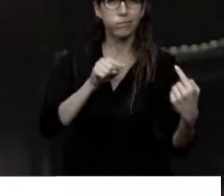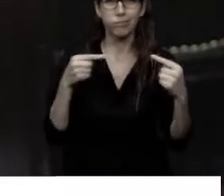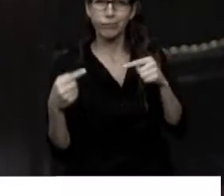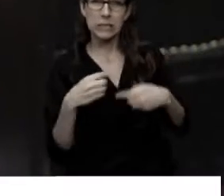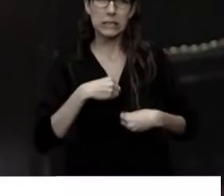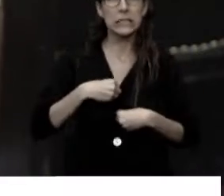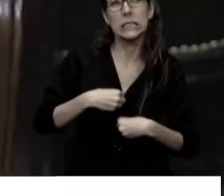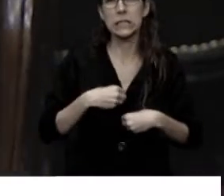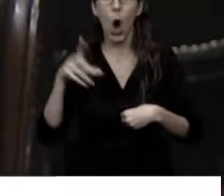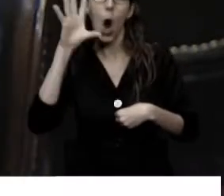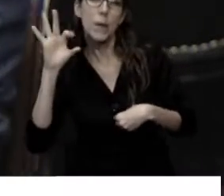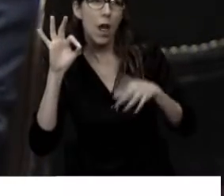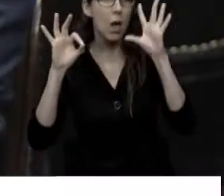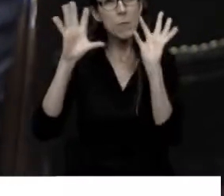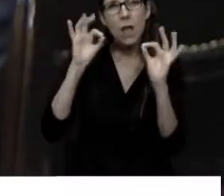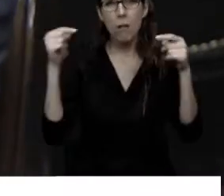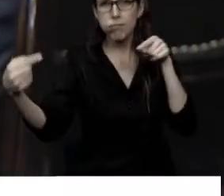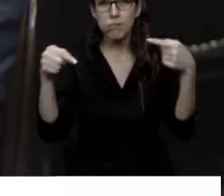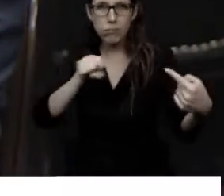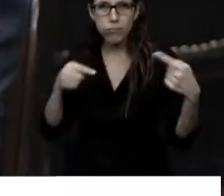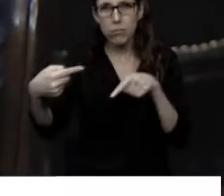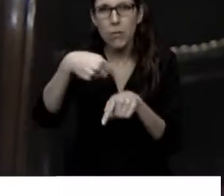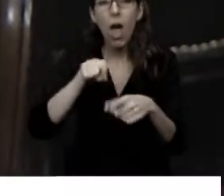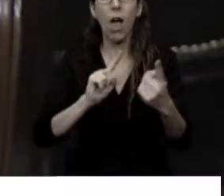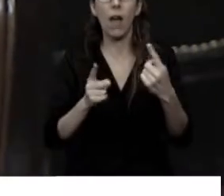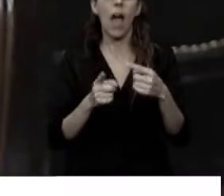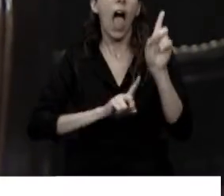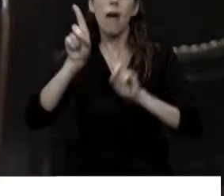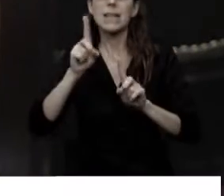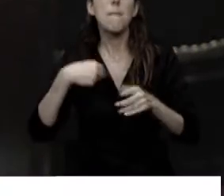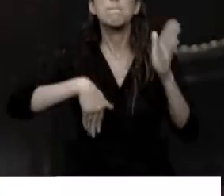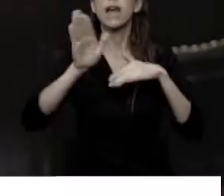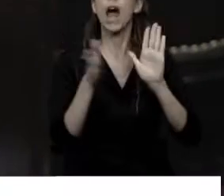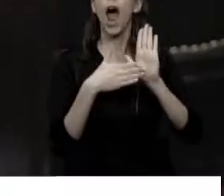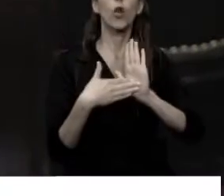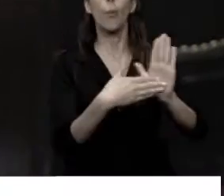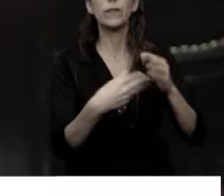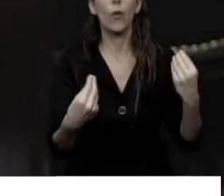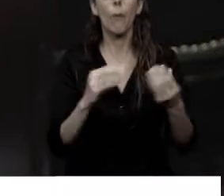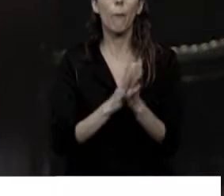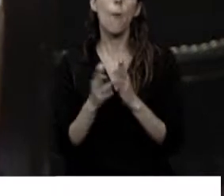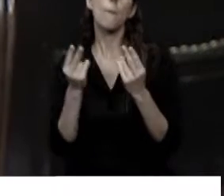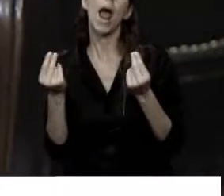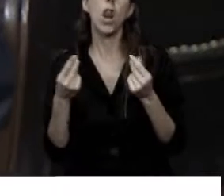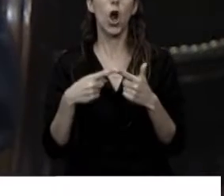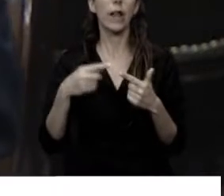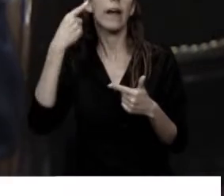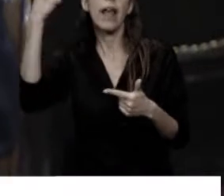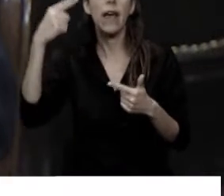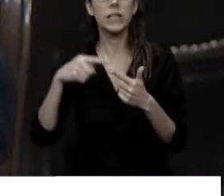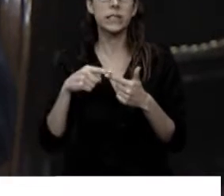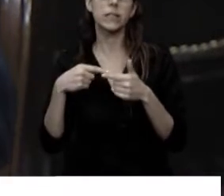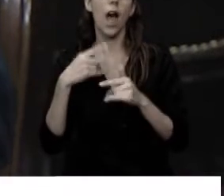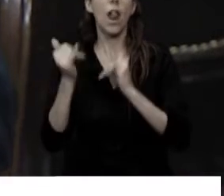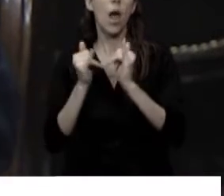controversias, opiniones encontradas y posiciones centradas en un sistema de creencias, cosmovisiones y fundamentos morales.